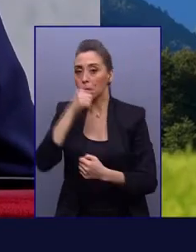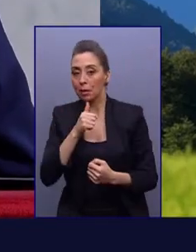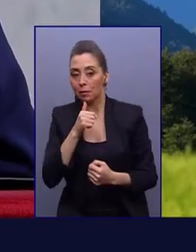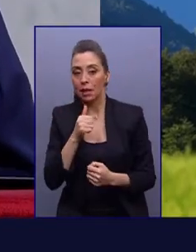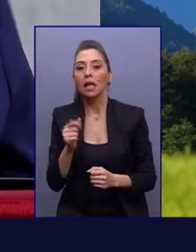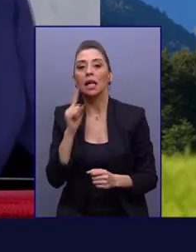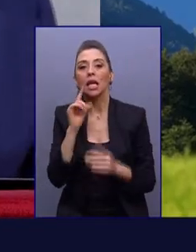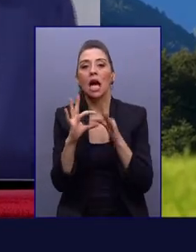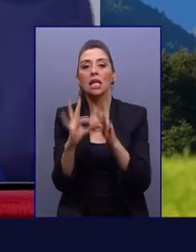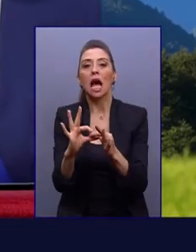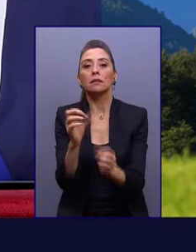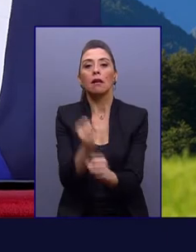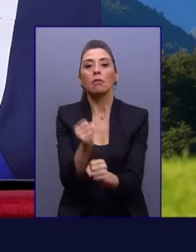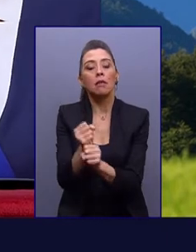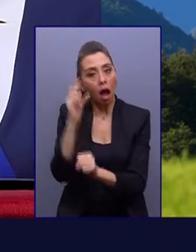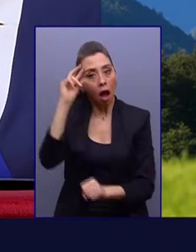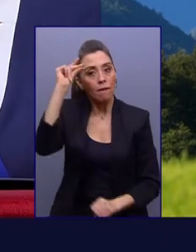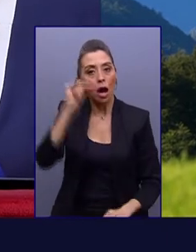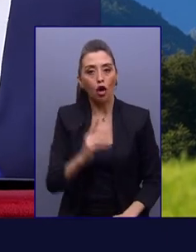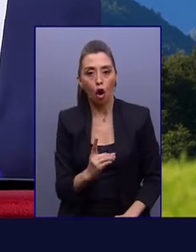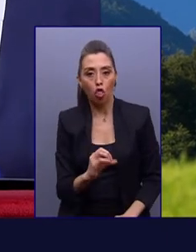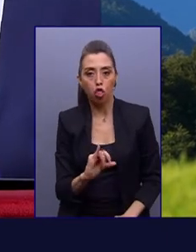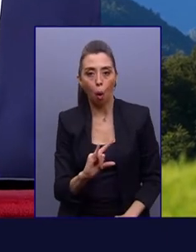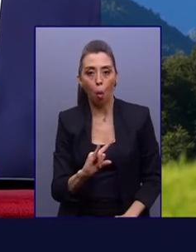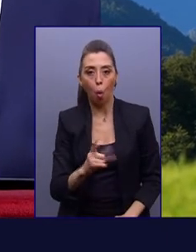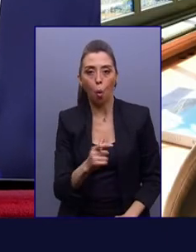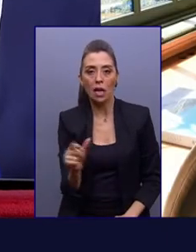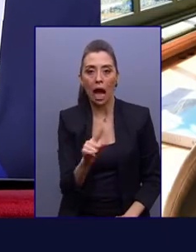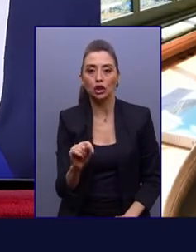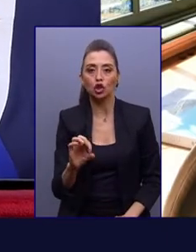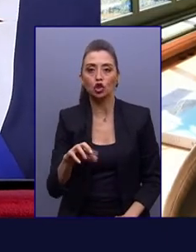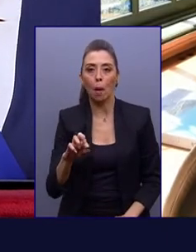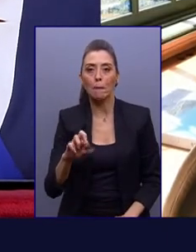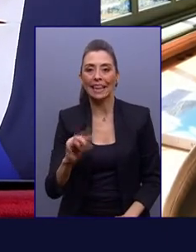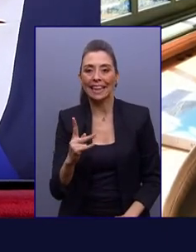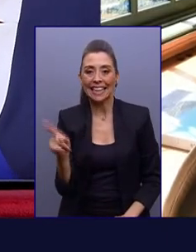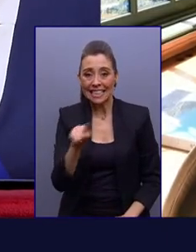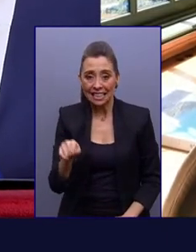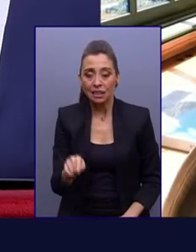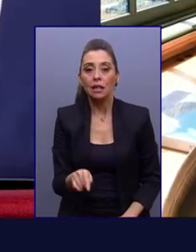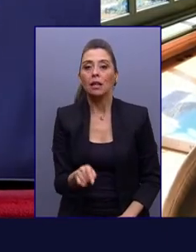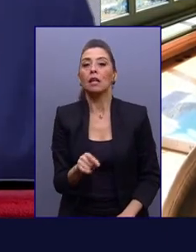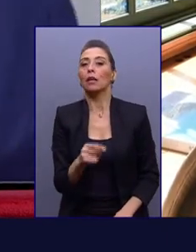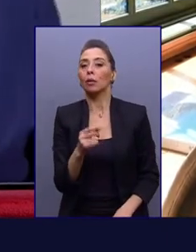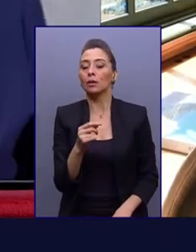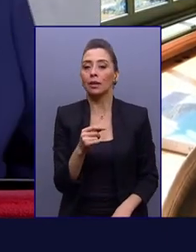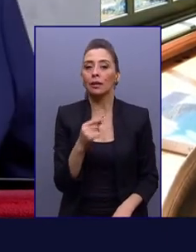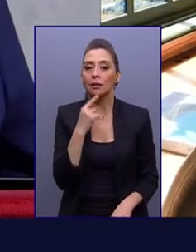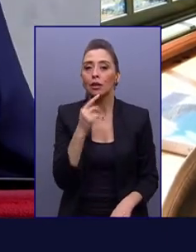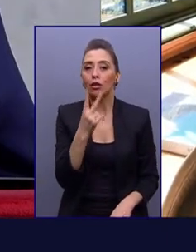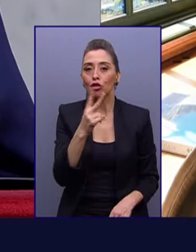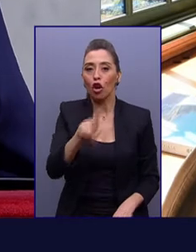Douglas Tompkins, y gracias a lo cual serán 4,5 millones de hectáreas